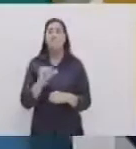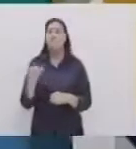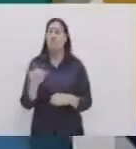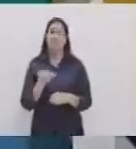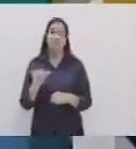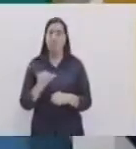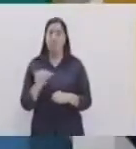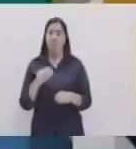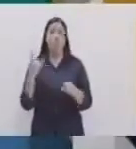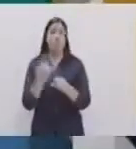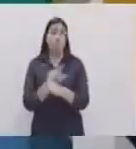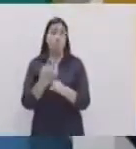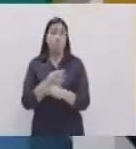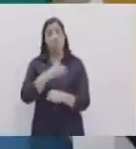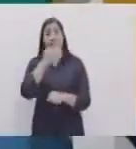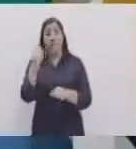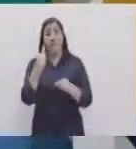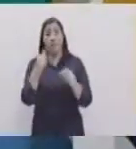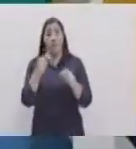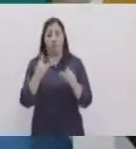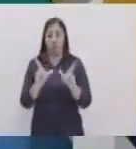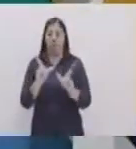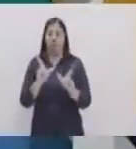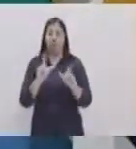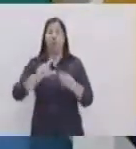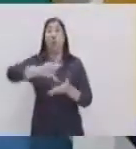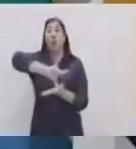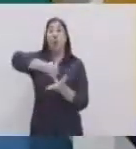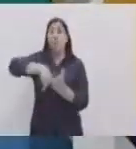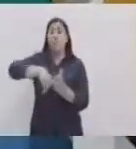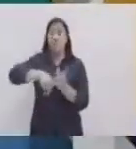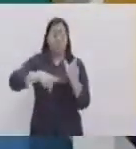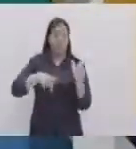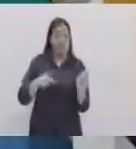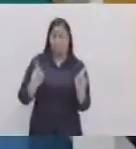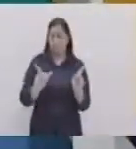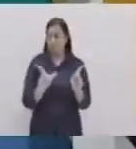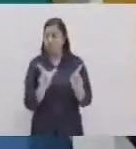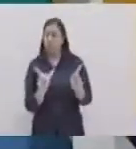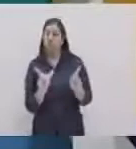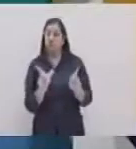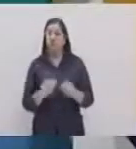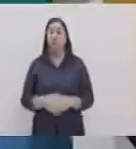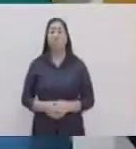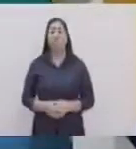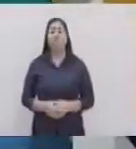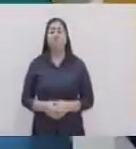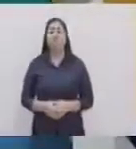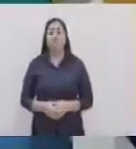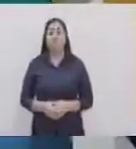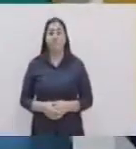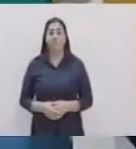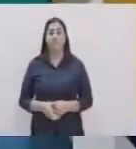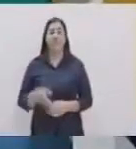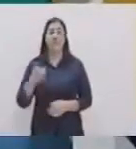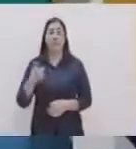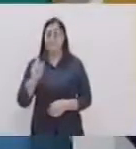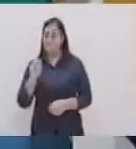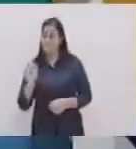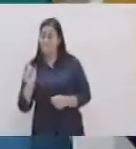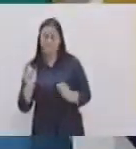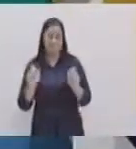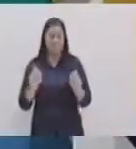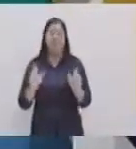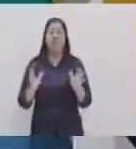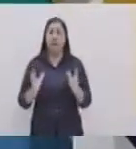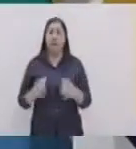mismo procedimiento que utilizamos para armar el equilátero. Voy a abrir mi compás, lo voy a detener acá y vamos